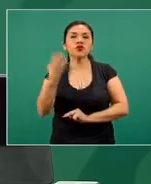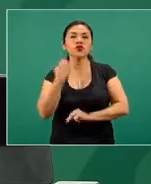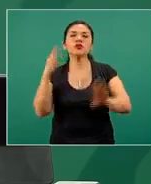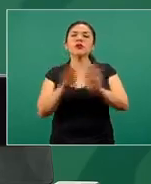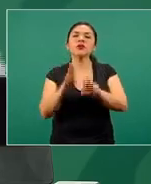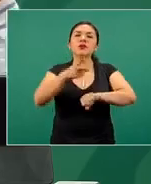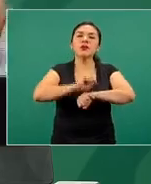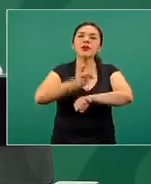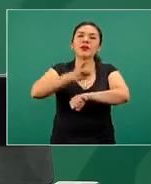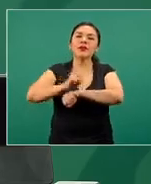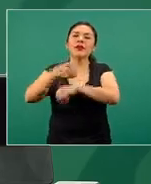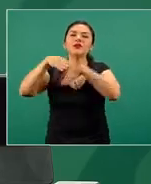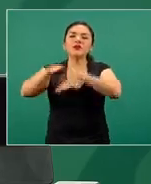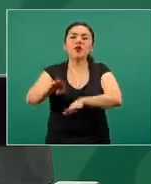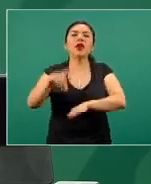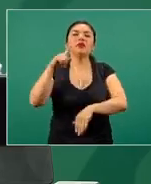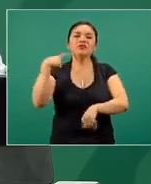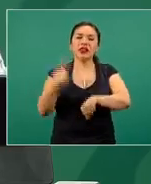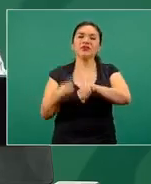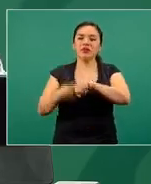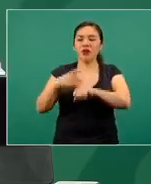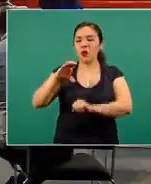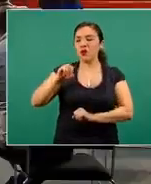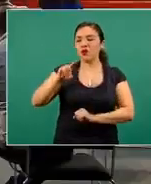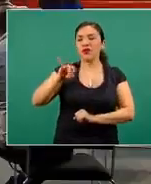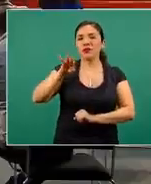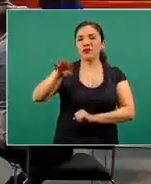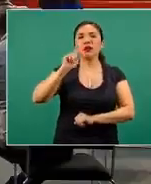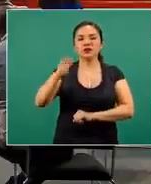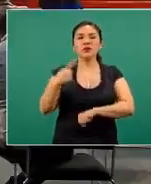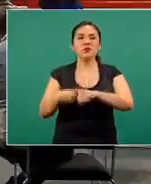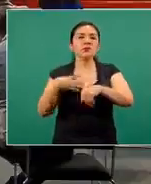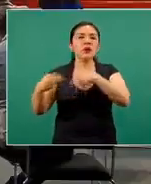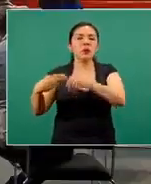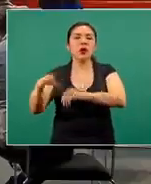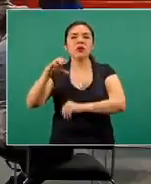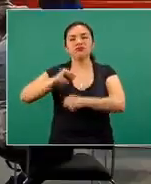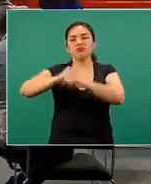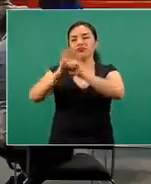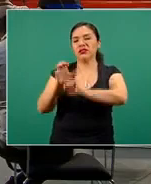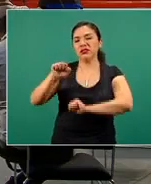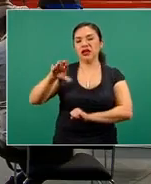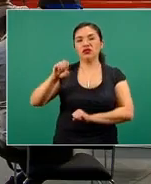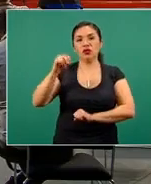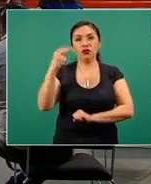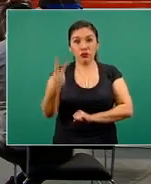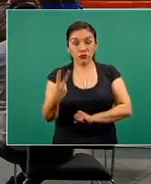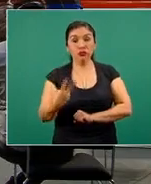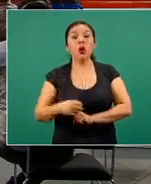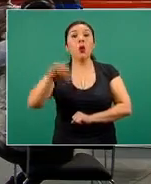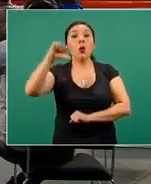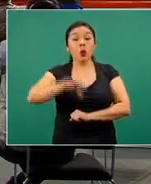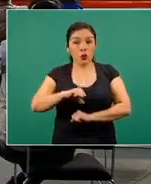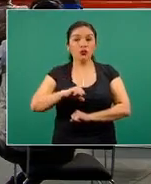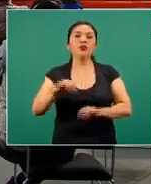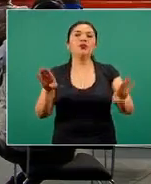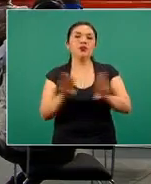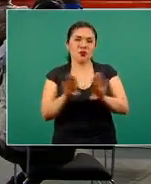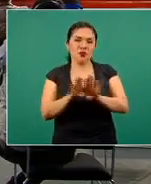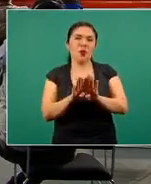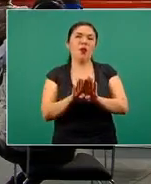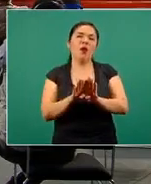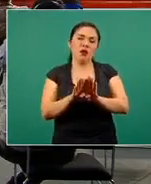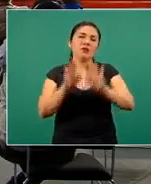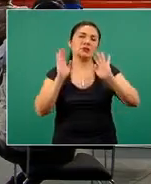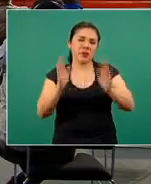diaria sobre COVID-19, la pandemia causada por el coronavirus SARS-CoV-2. Hoy, como hemos hecho ya